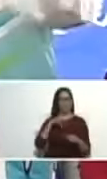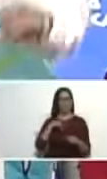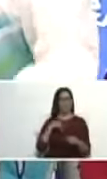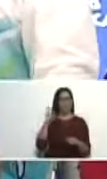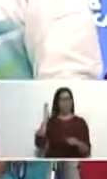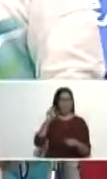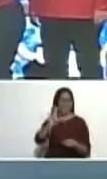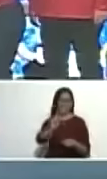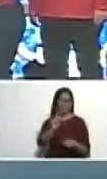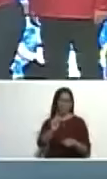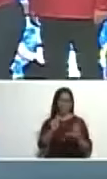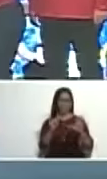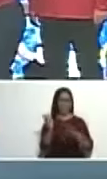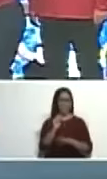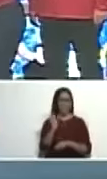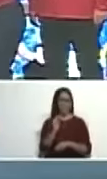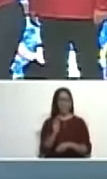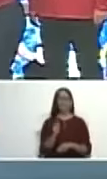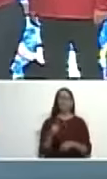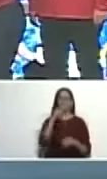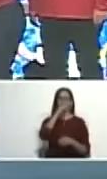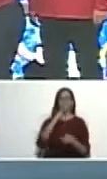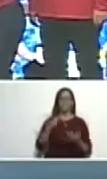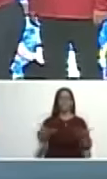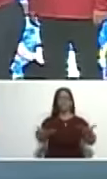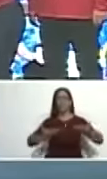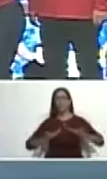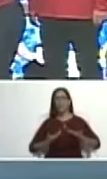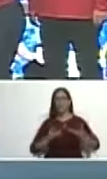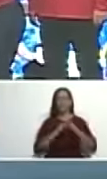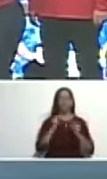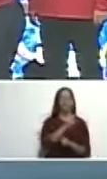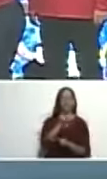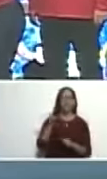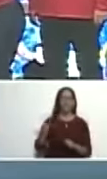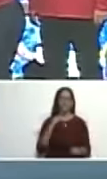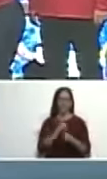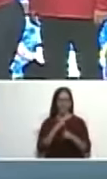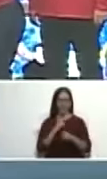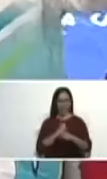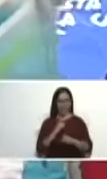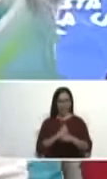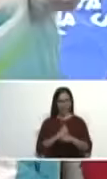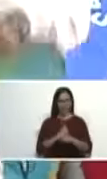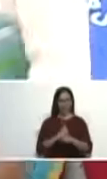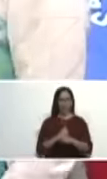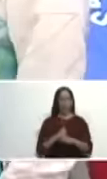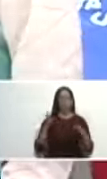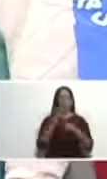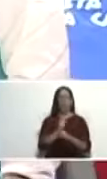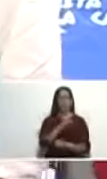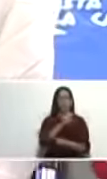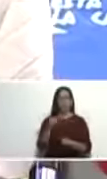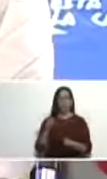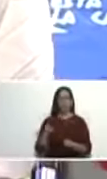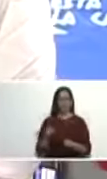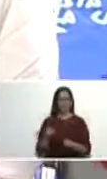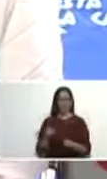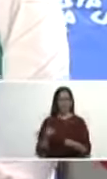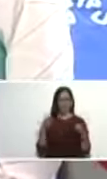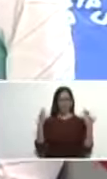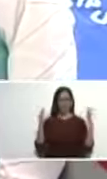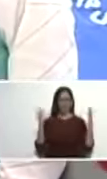el segundo semestre y en los años que están por venir de todos ustedes, trabajadores y trabajadoras. Confío en ustedes, Techea.